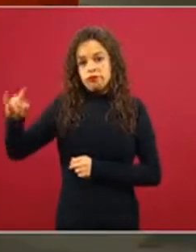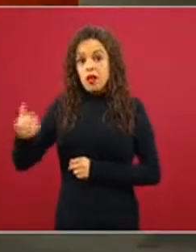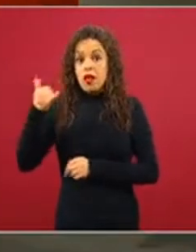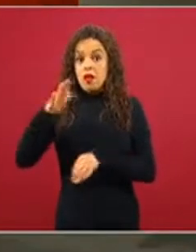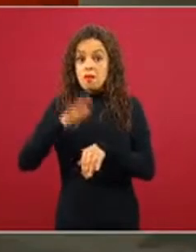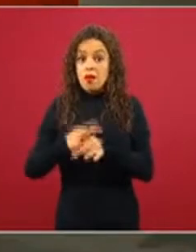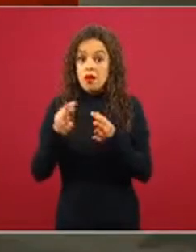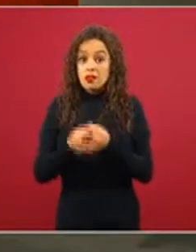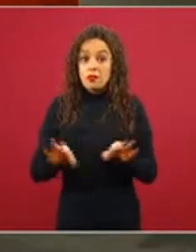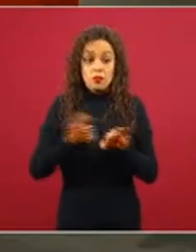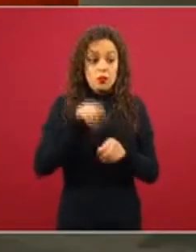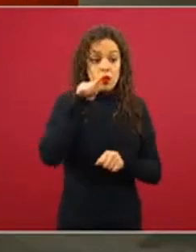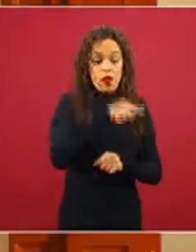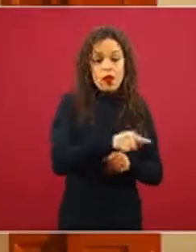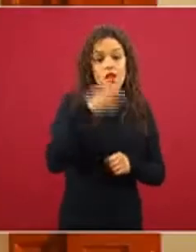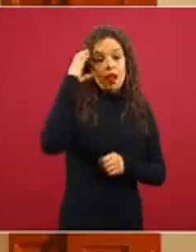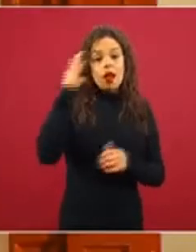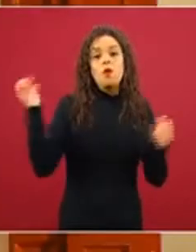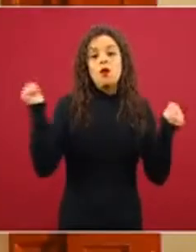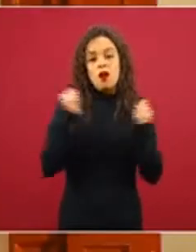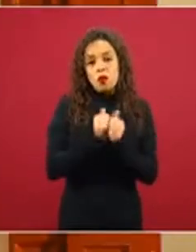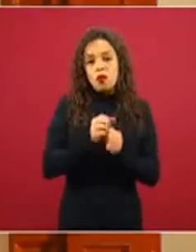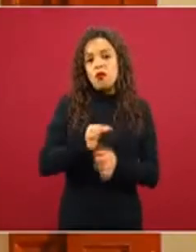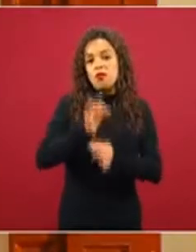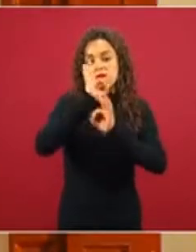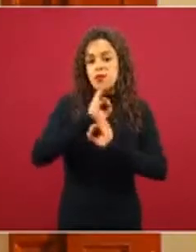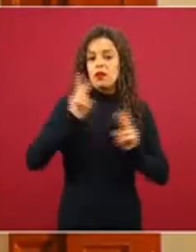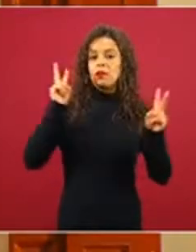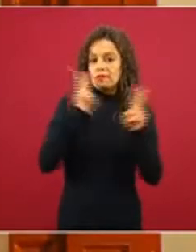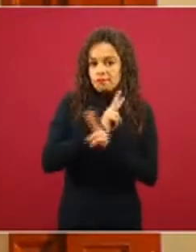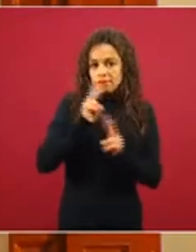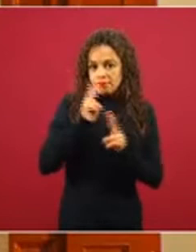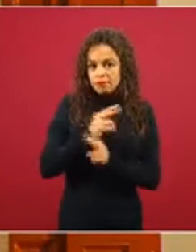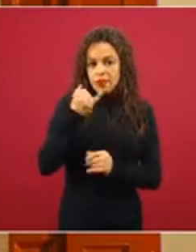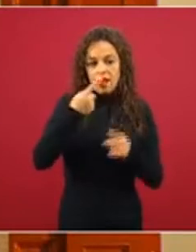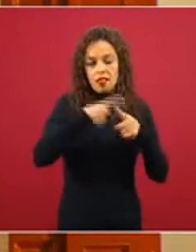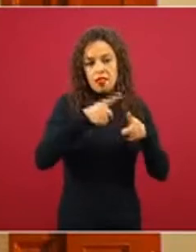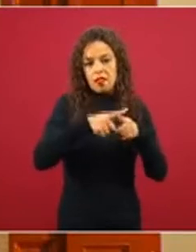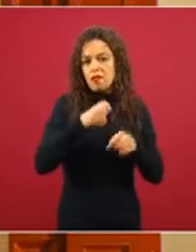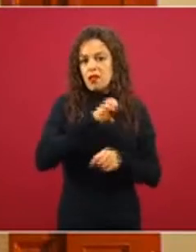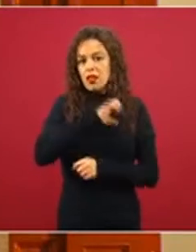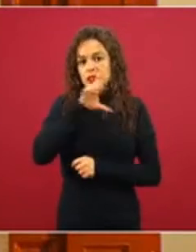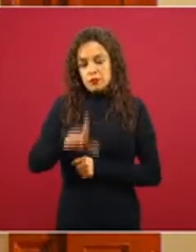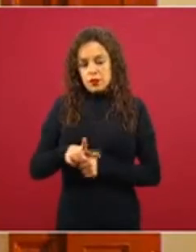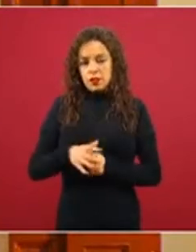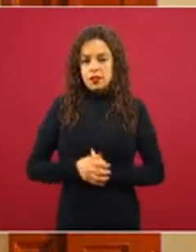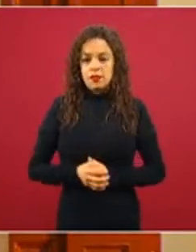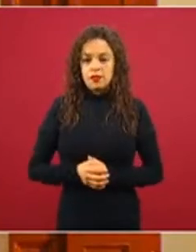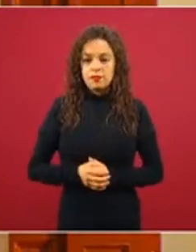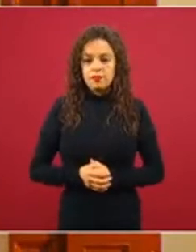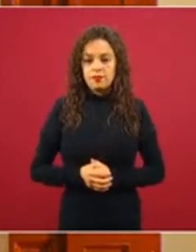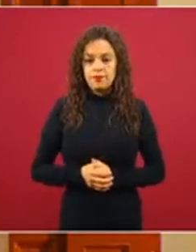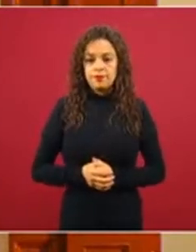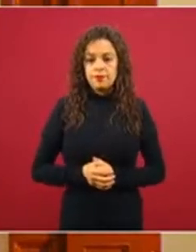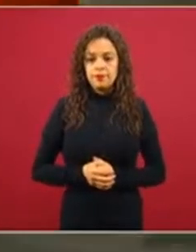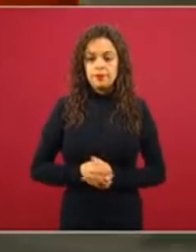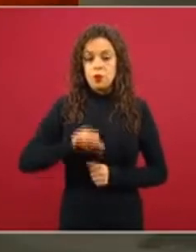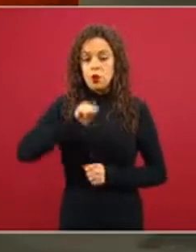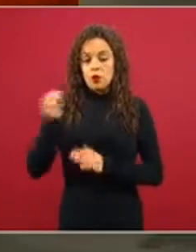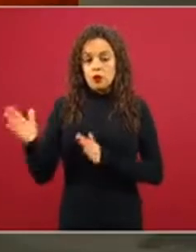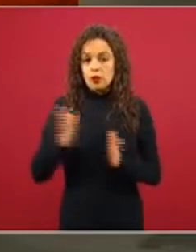requieren para atender a los pacientes críticos. La siguiente diapositiva es